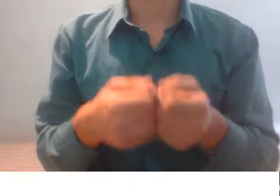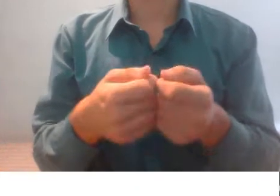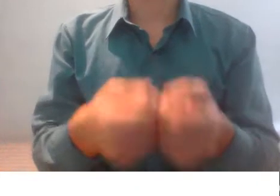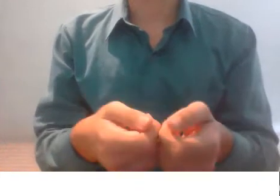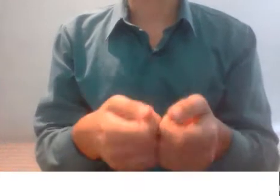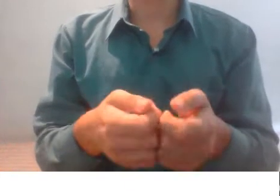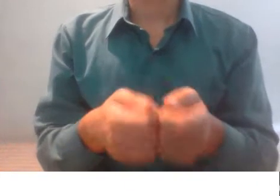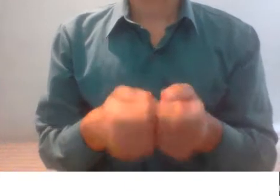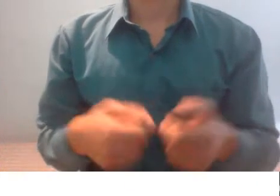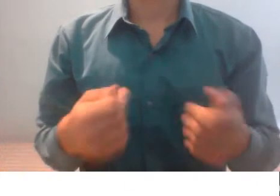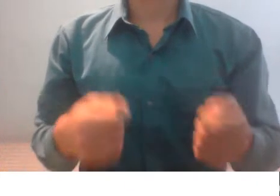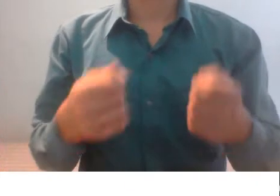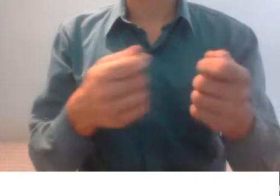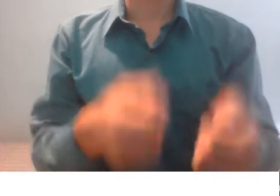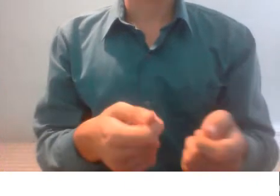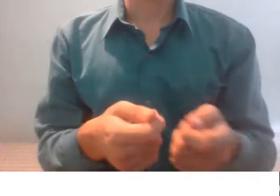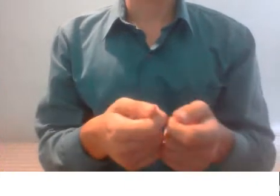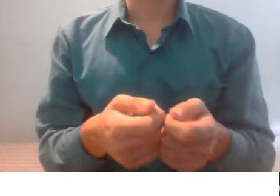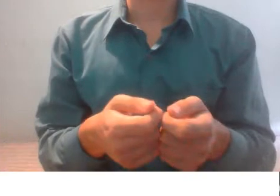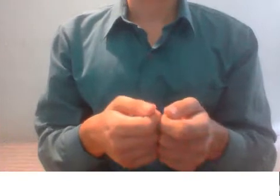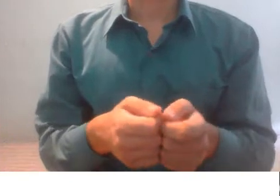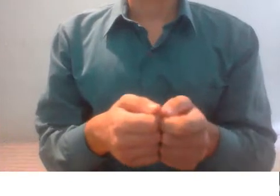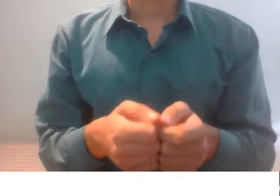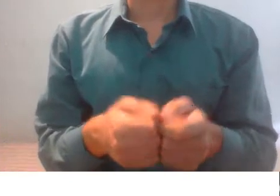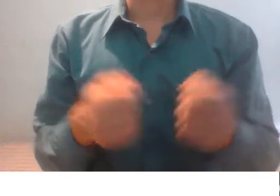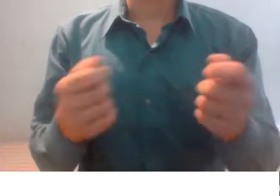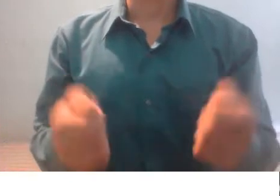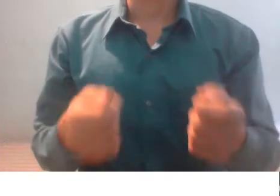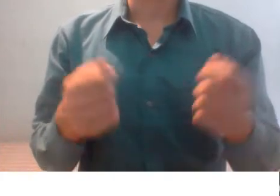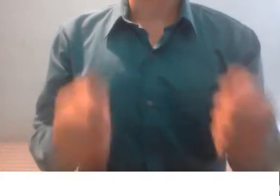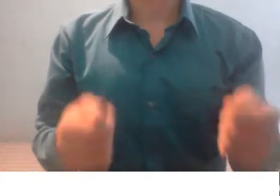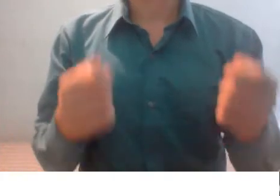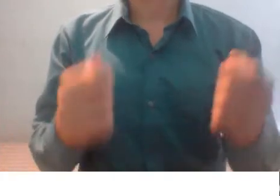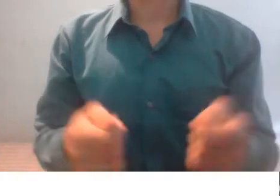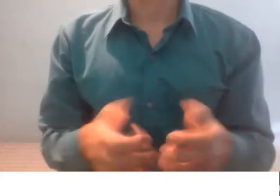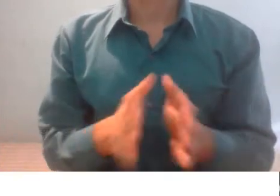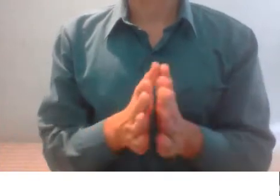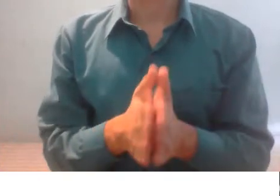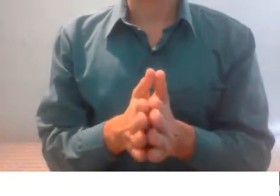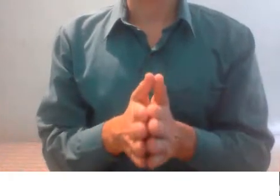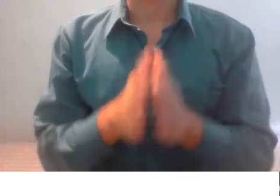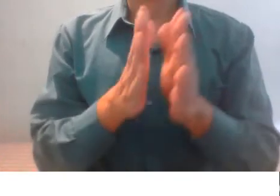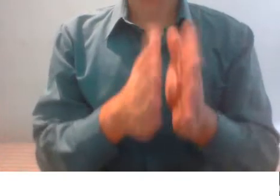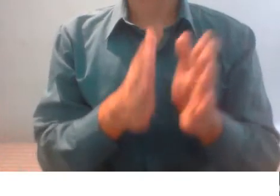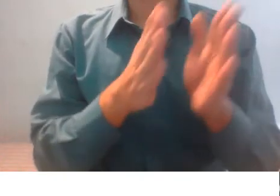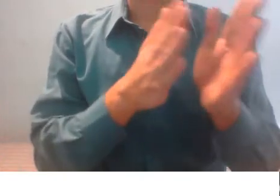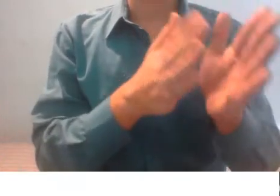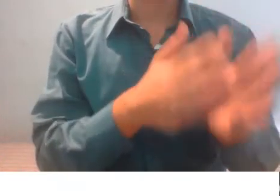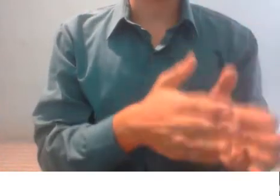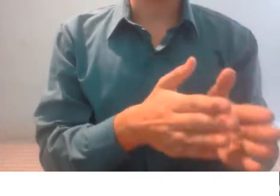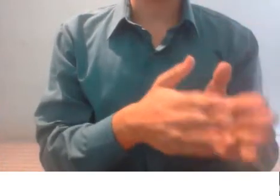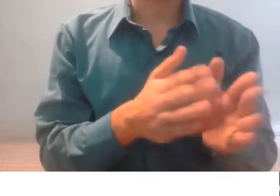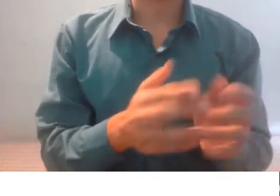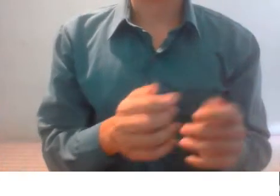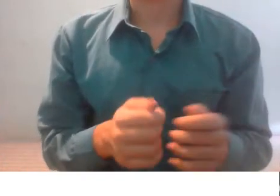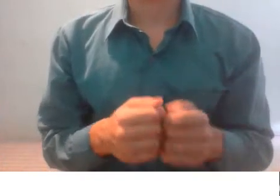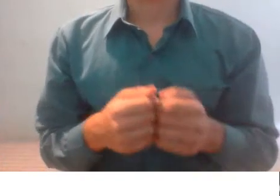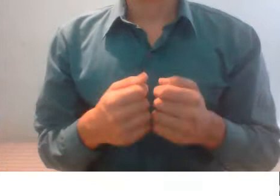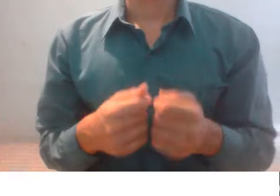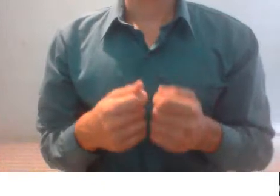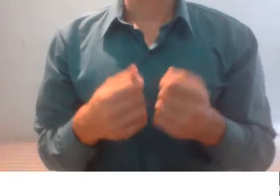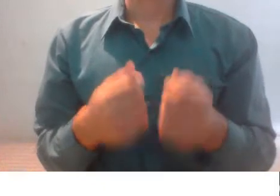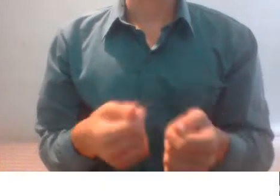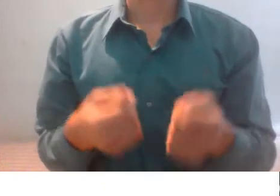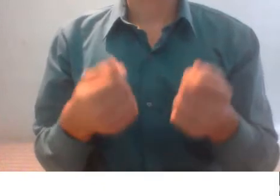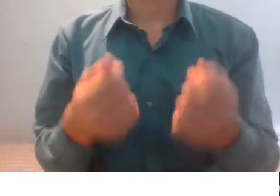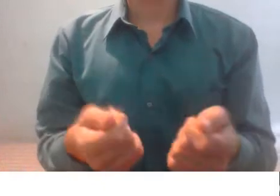se le puso capital por parte del sector privado, pues no se pudo levantar en absoluto, y luego llegó la pandemia, que eso fue